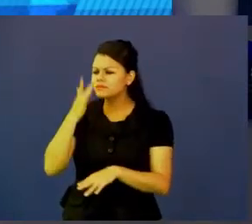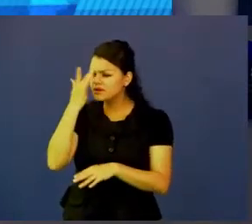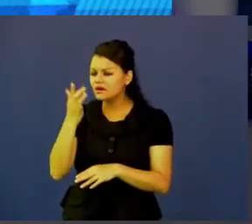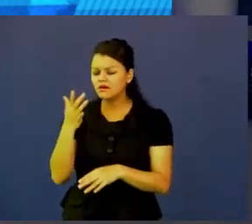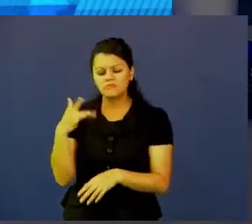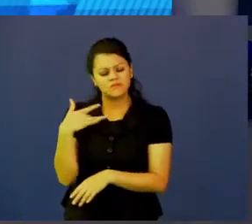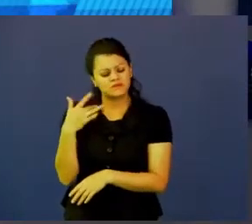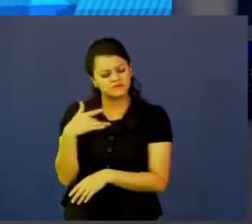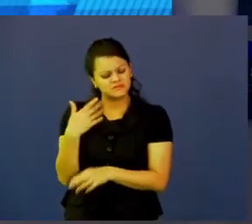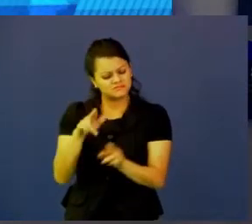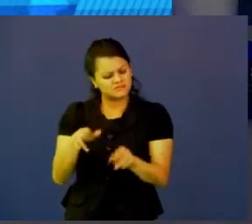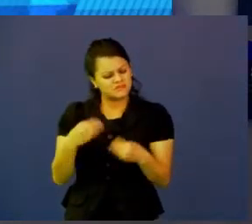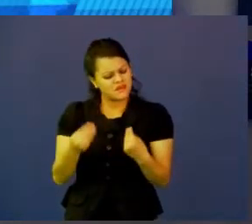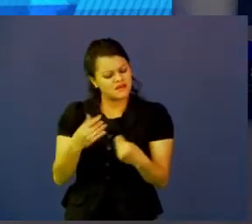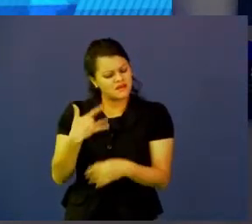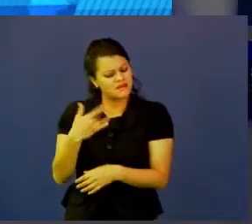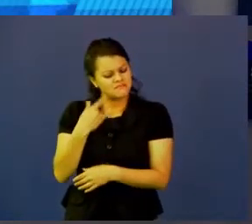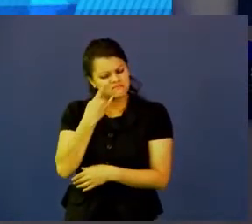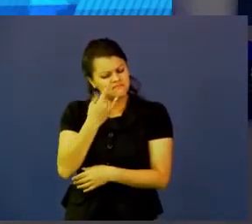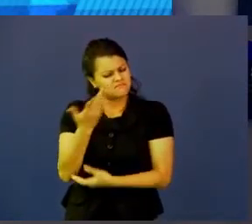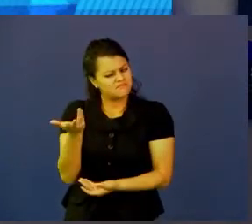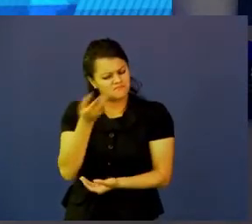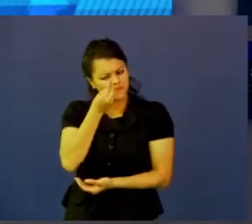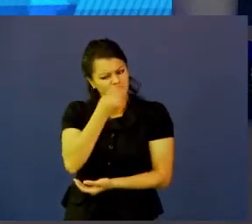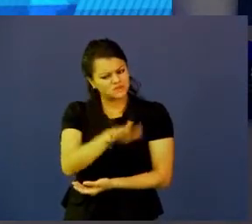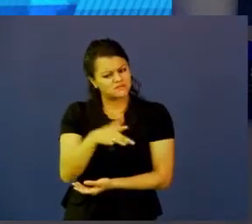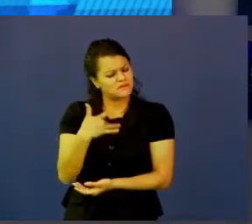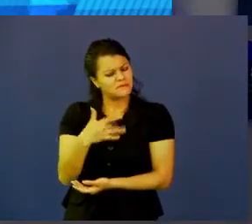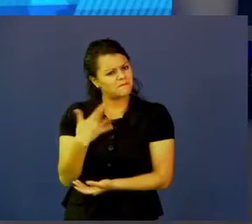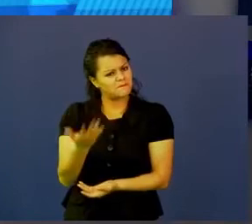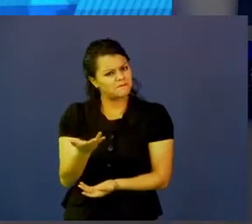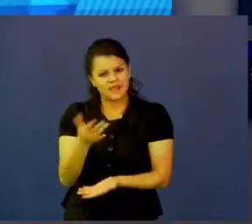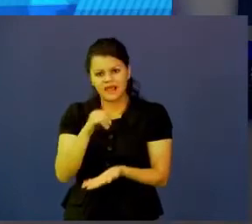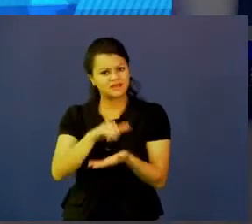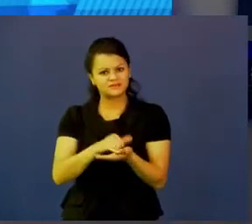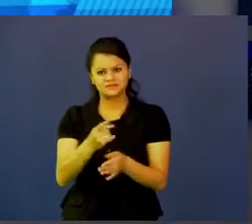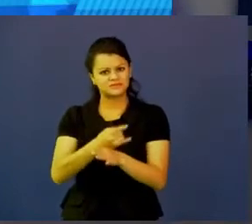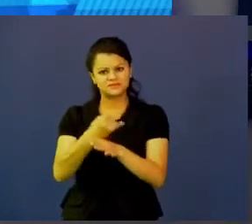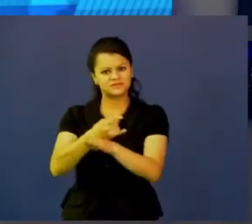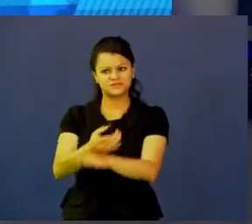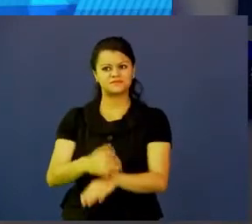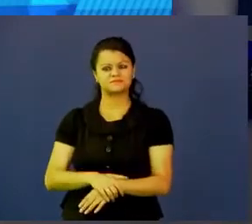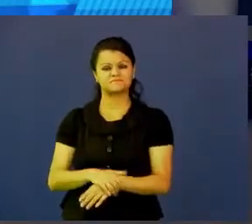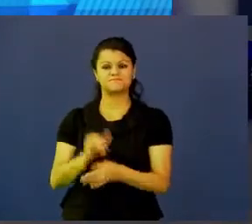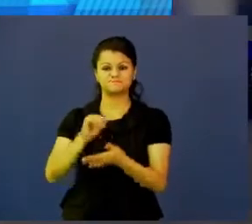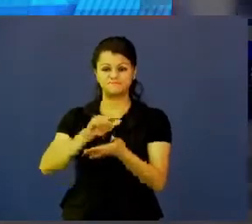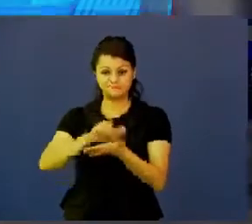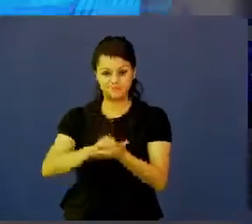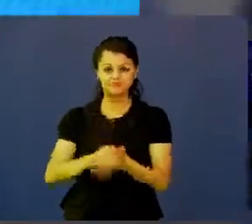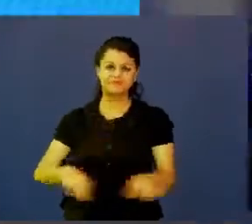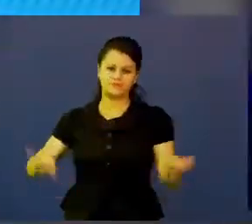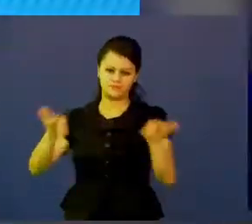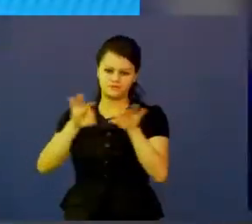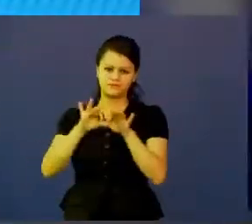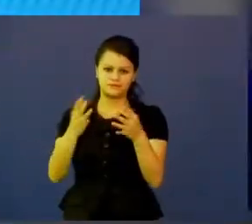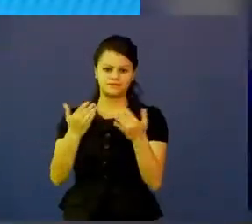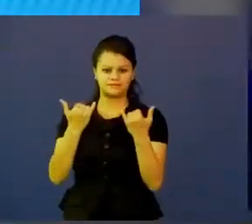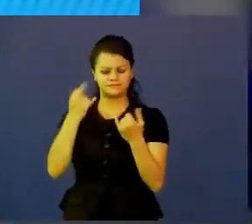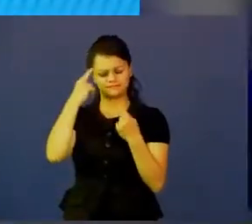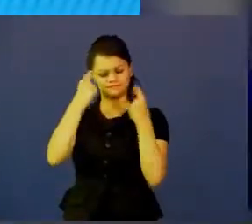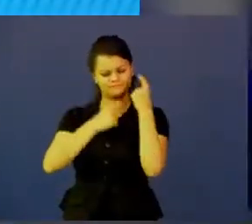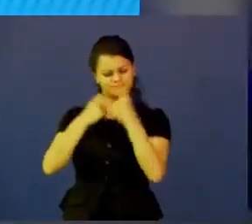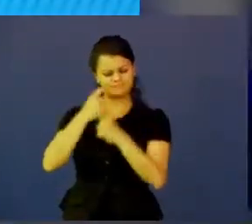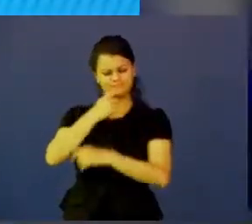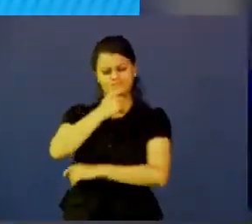un valor agregado al internet. ¿Eso para qué sirve? Entonces ahí es donde caben preguntas de por qué